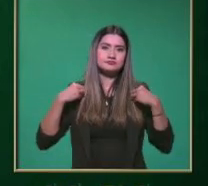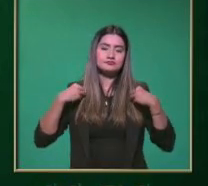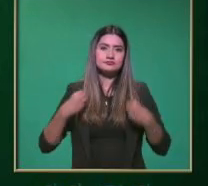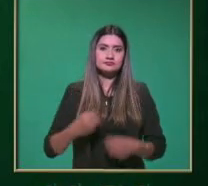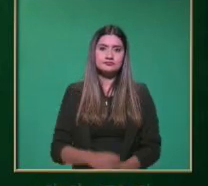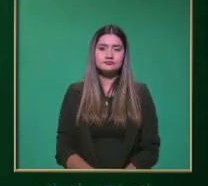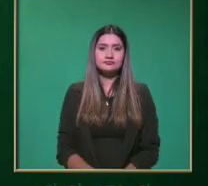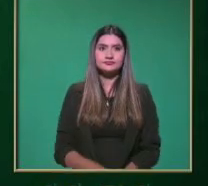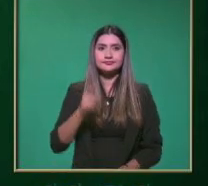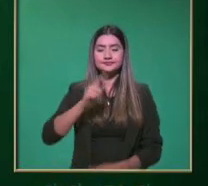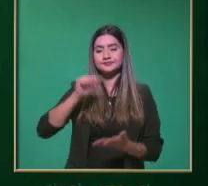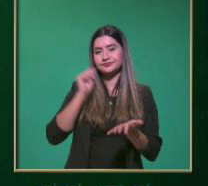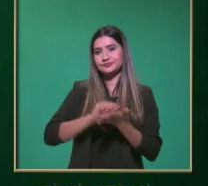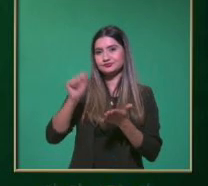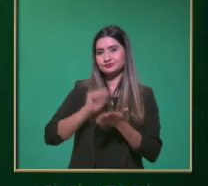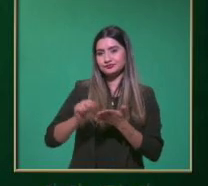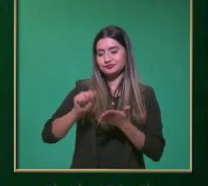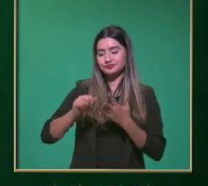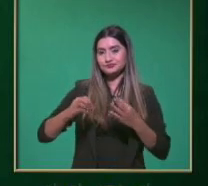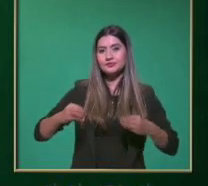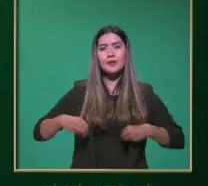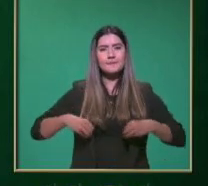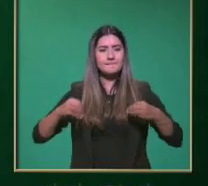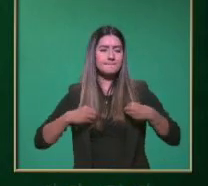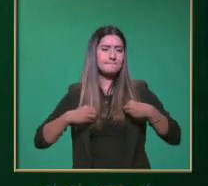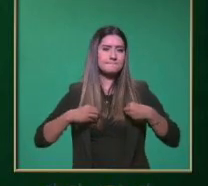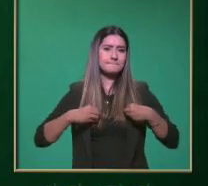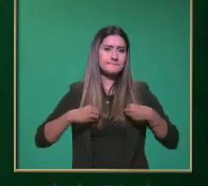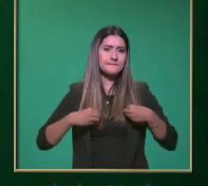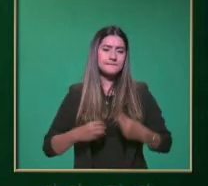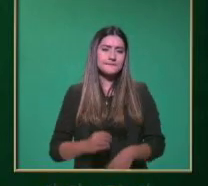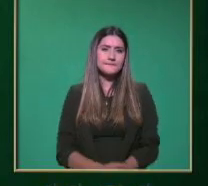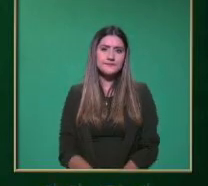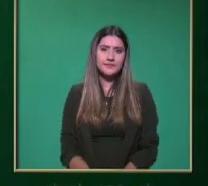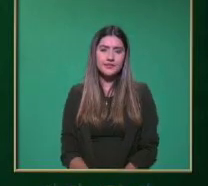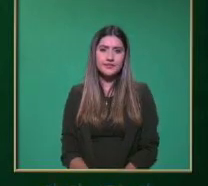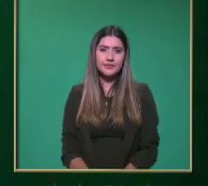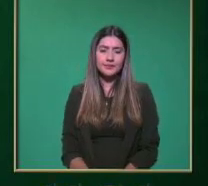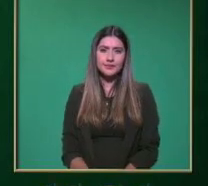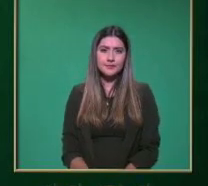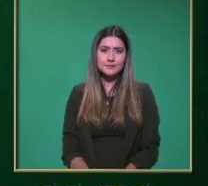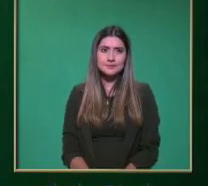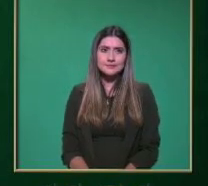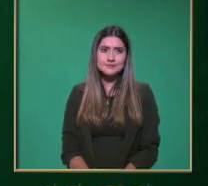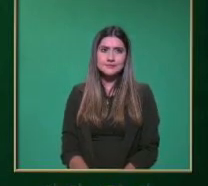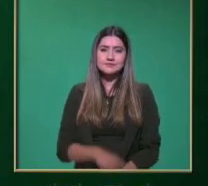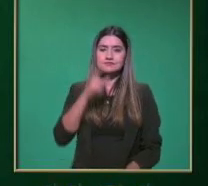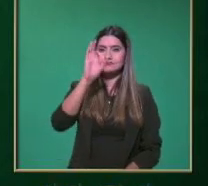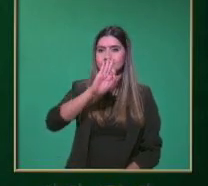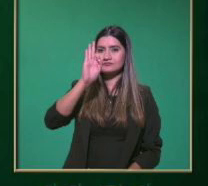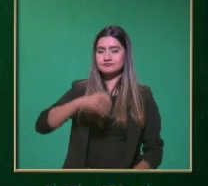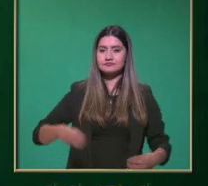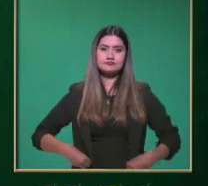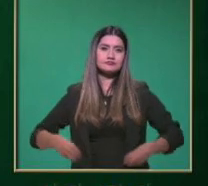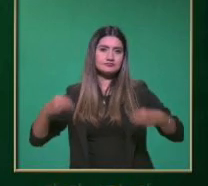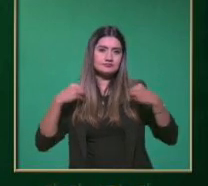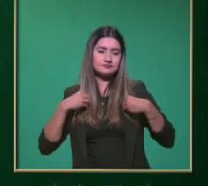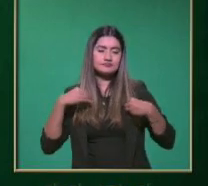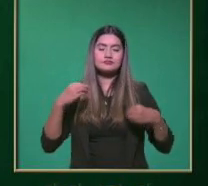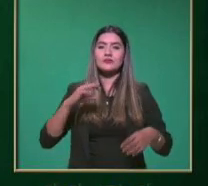la vida de una persona. Así es. Y ahí tenemos la fecha en que nació, la fecha en que